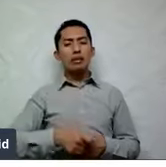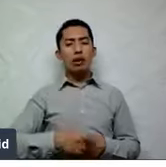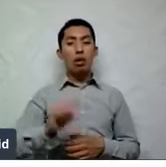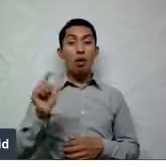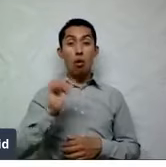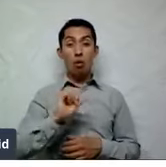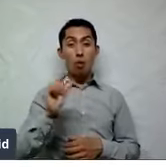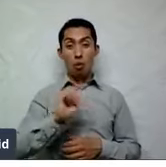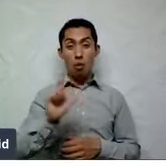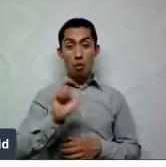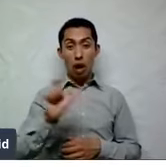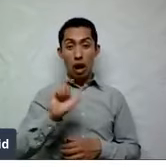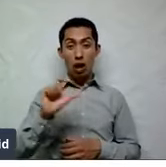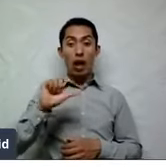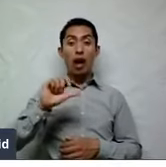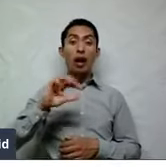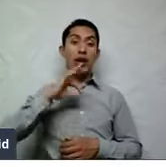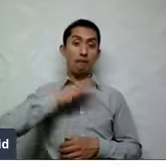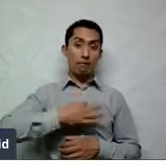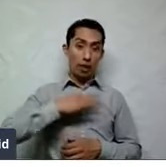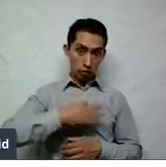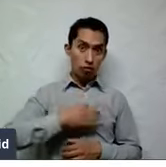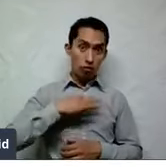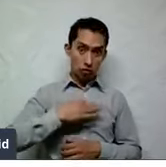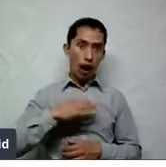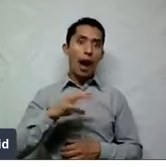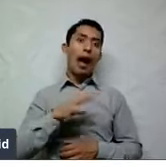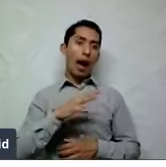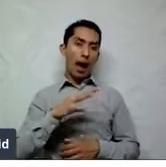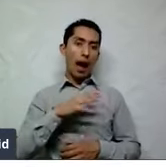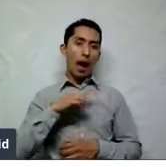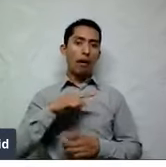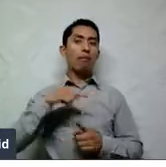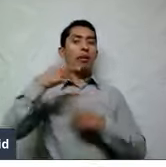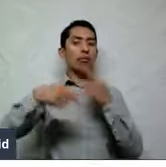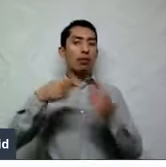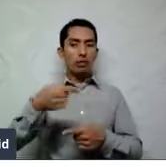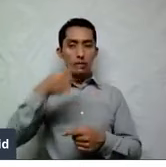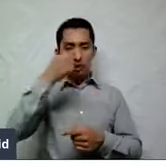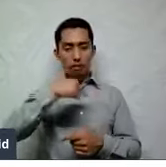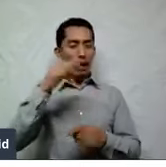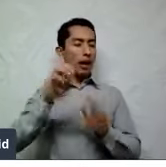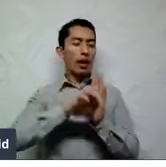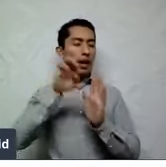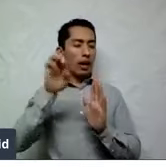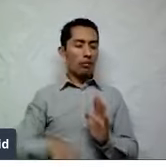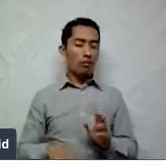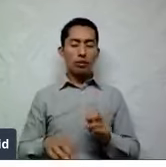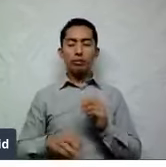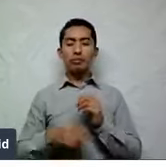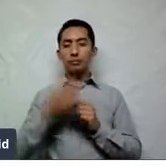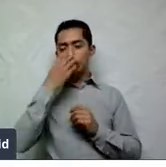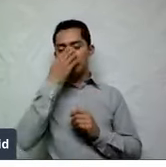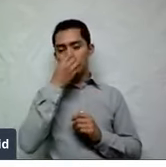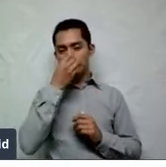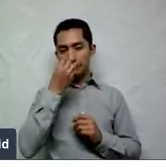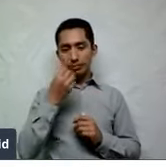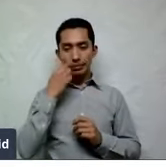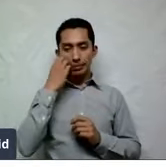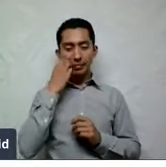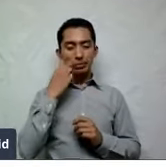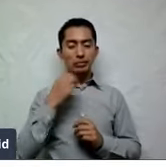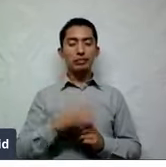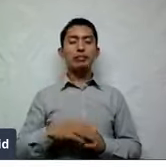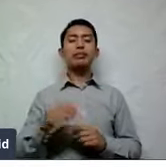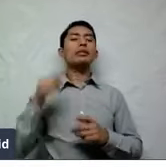tenemos una infección. Pero ahí voy a poner un ejemplo. Si alguien como nosotros estamos